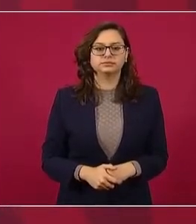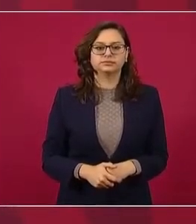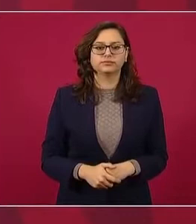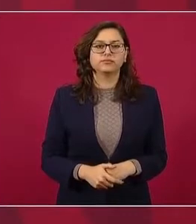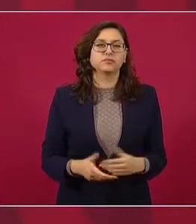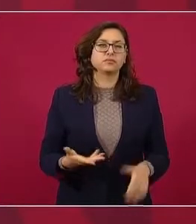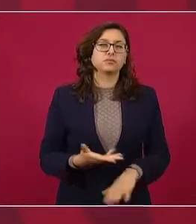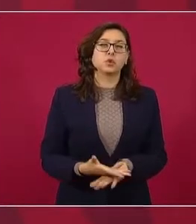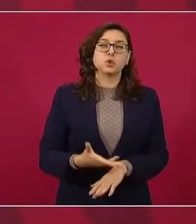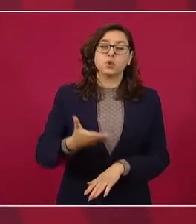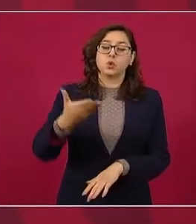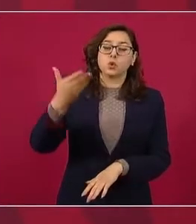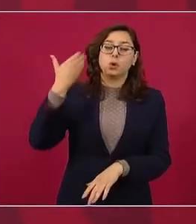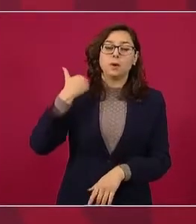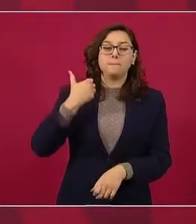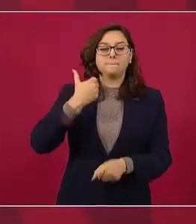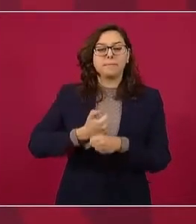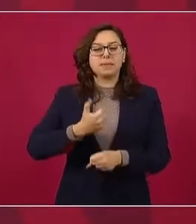sexto grado,